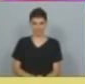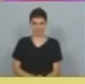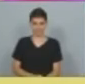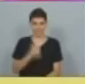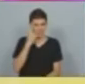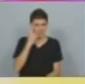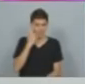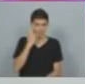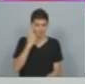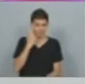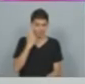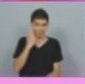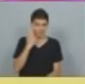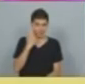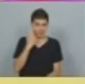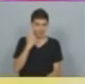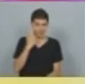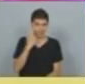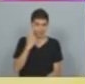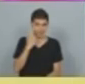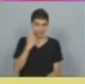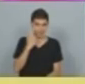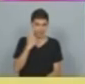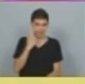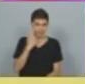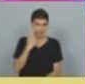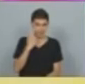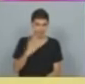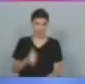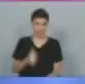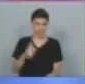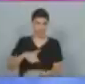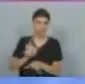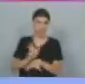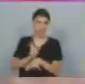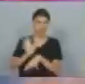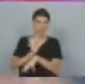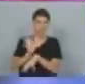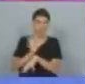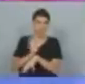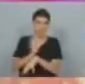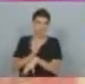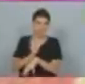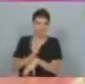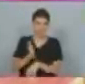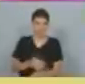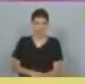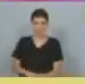Tengo la lágrima, ¿la tengo? Tengo la Nobu. Guardala, es mi consagración como actriz. ¡Un aplauso!